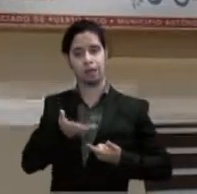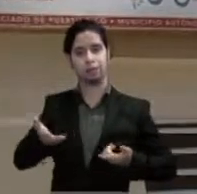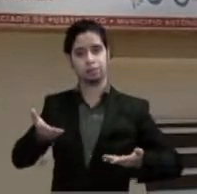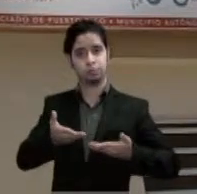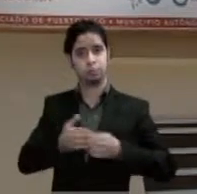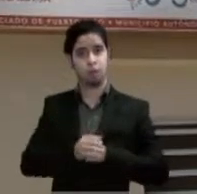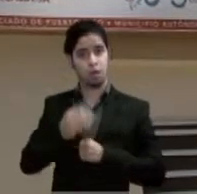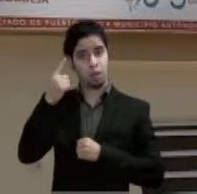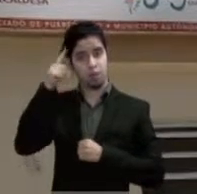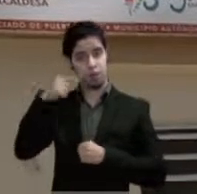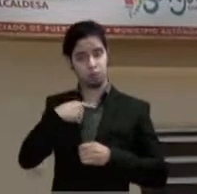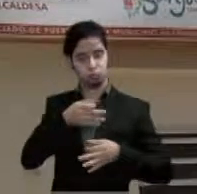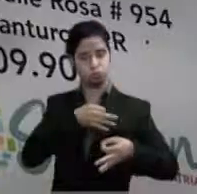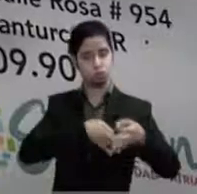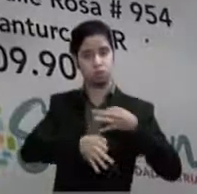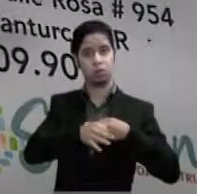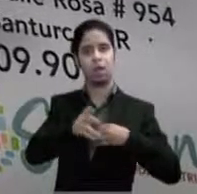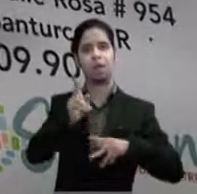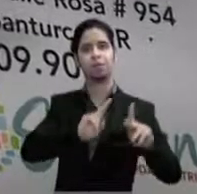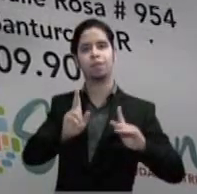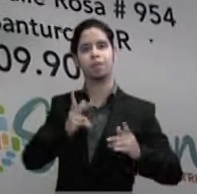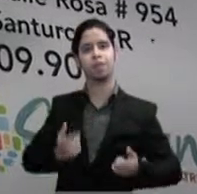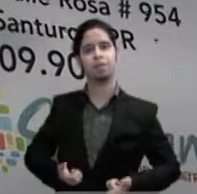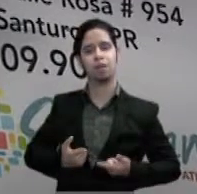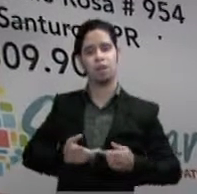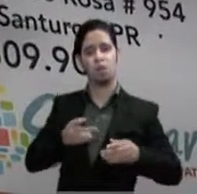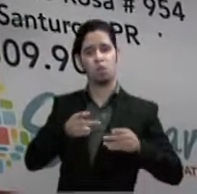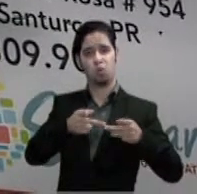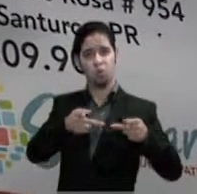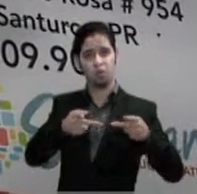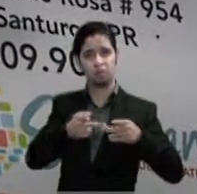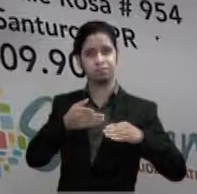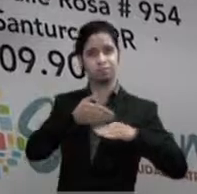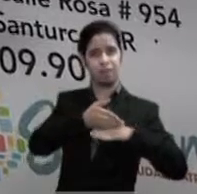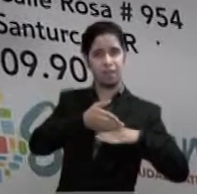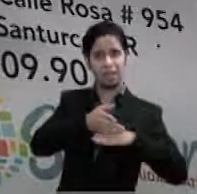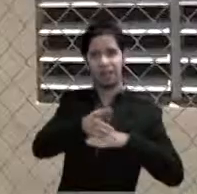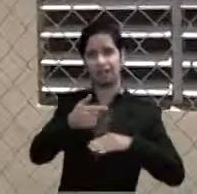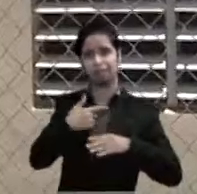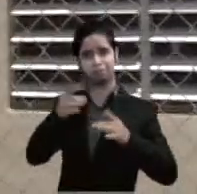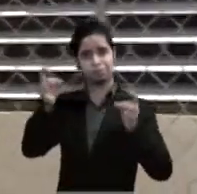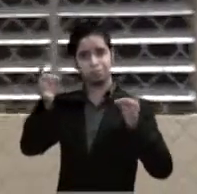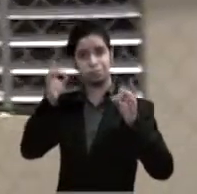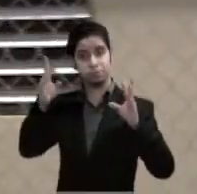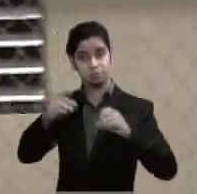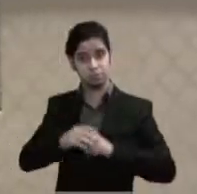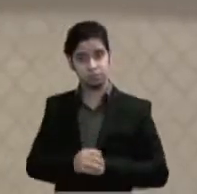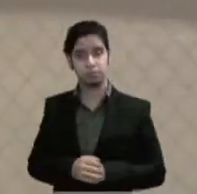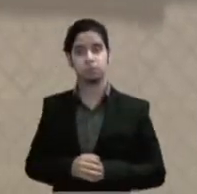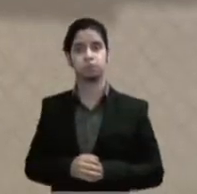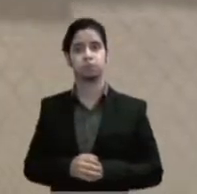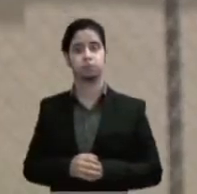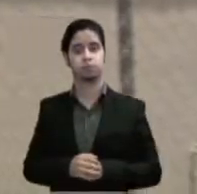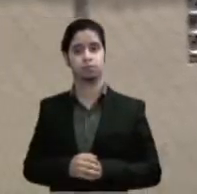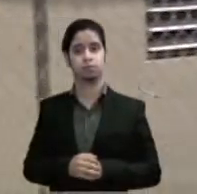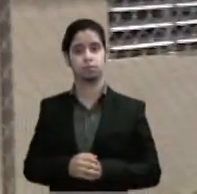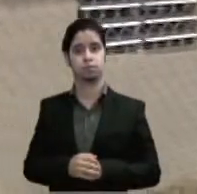madera, las que vivían en condiciones deplorables desde hace mucho tiempo. En total, la entrega conlleva